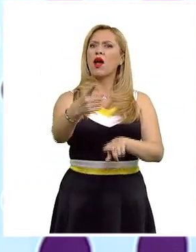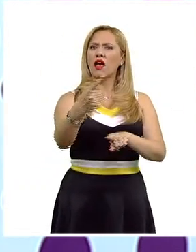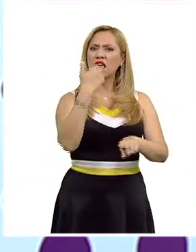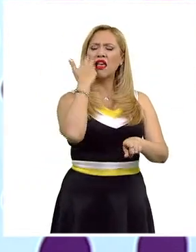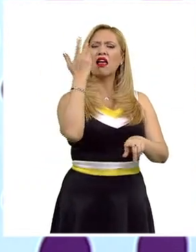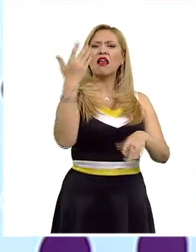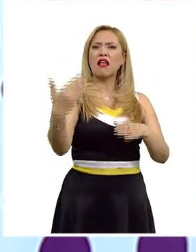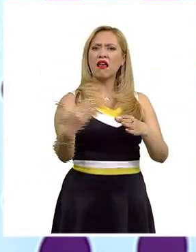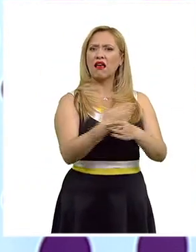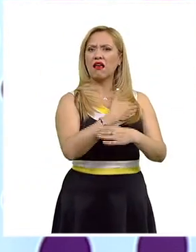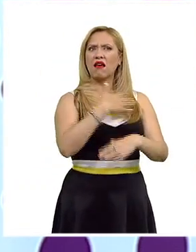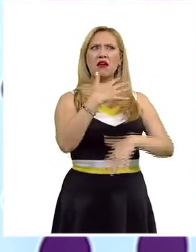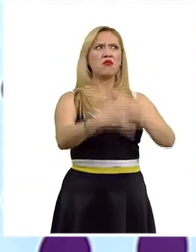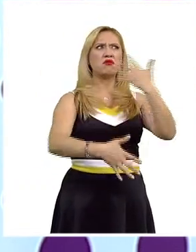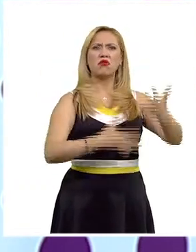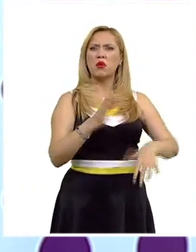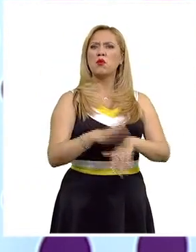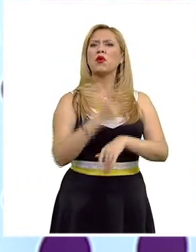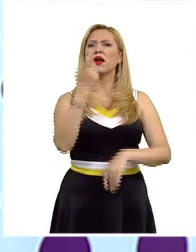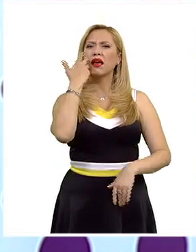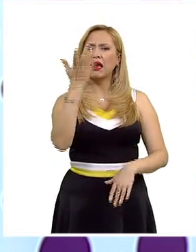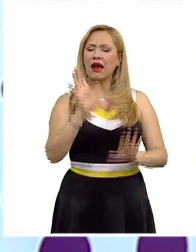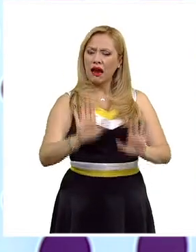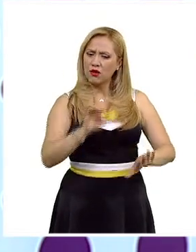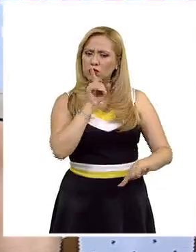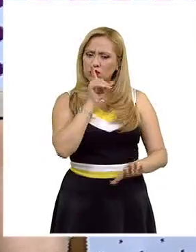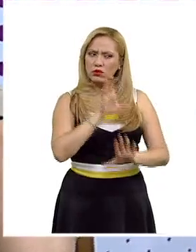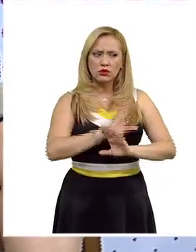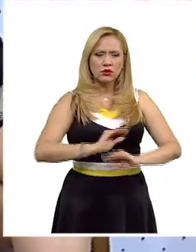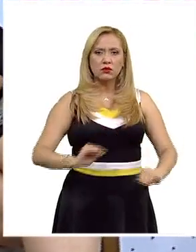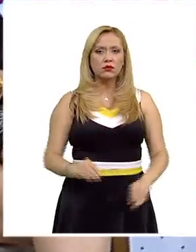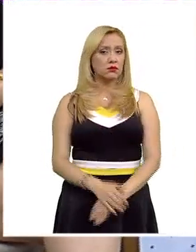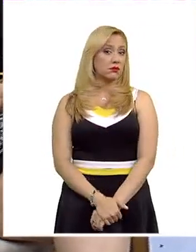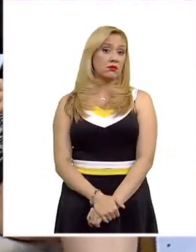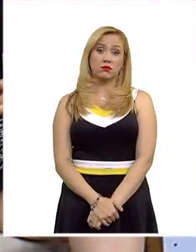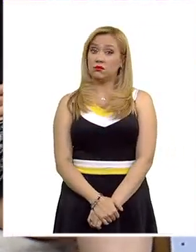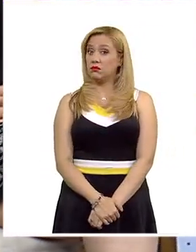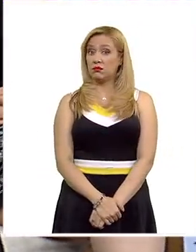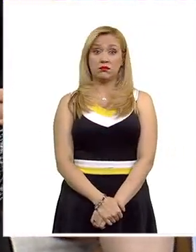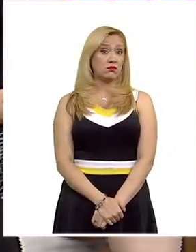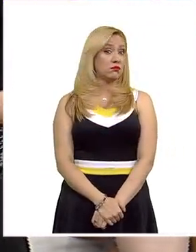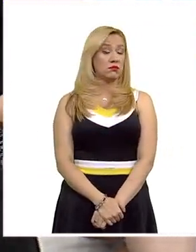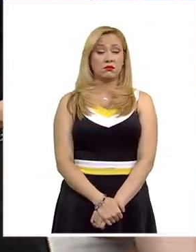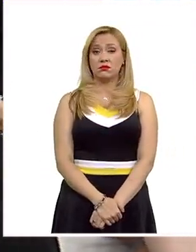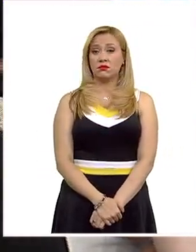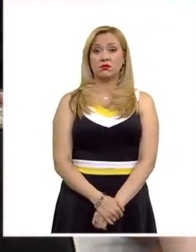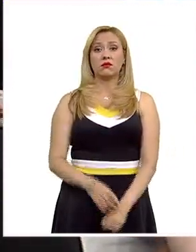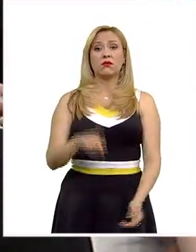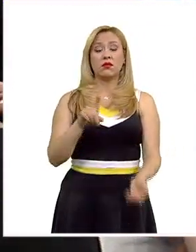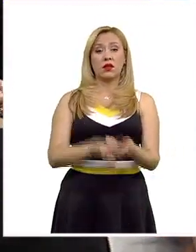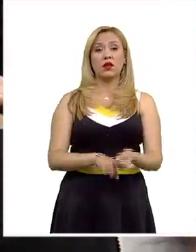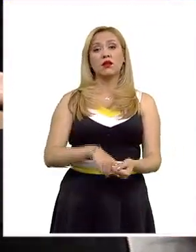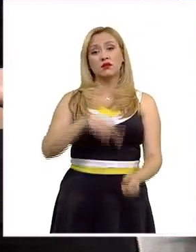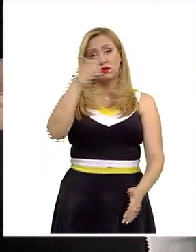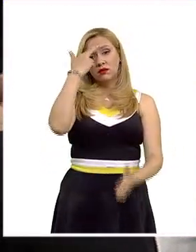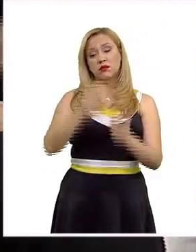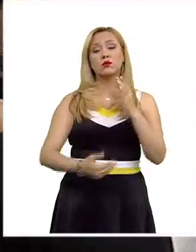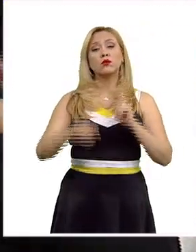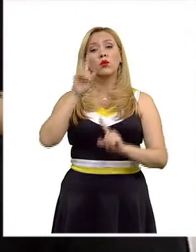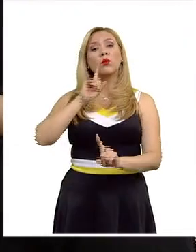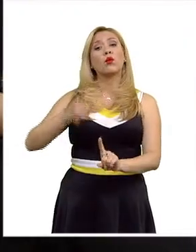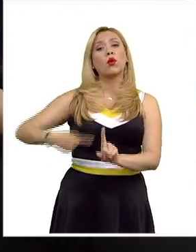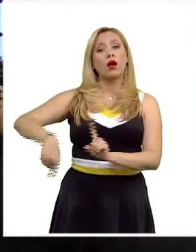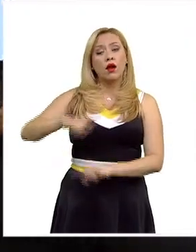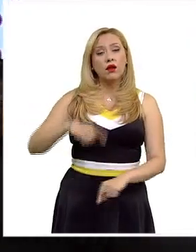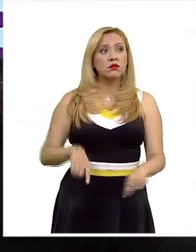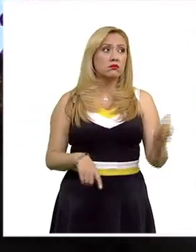qué quieres meter ruido? ¿Por qué quieres alterar el orden? Cuando en realidad, pues no, estamos hablando de un orden que afecta a las mujeres. Entonces ahí me